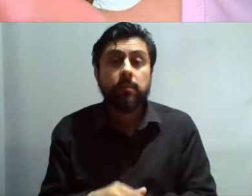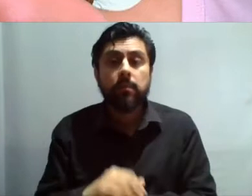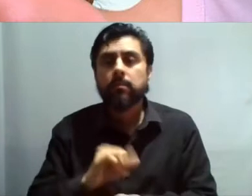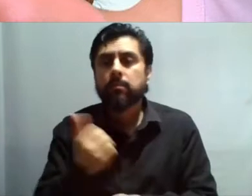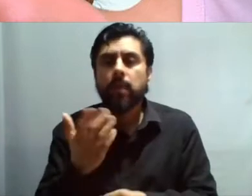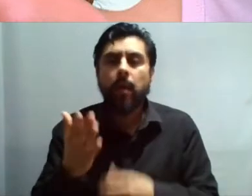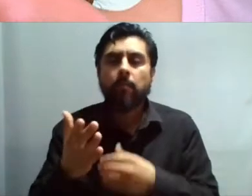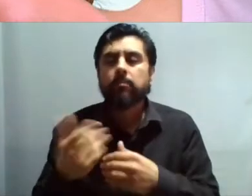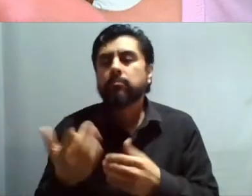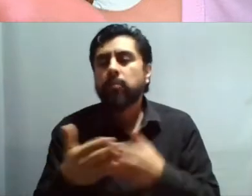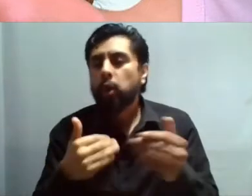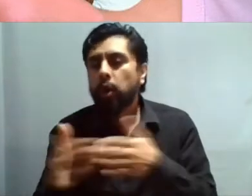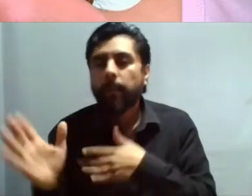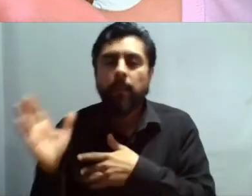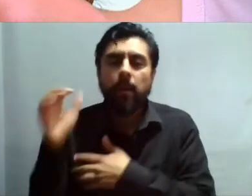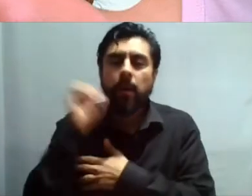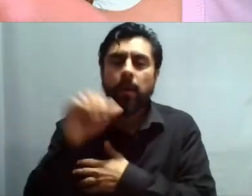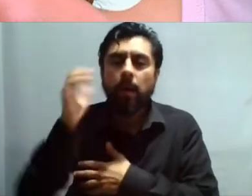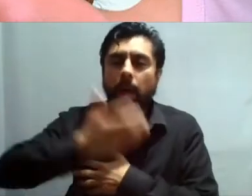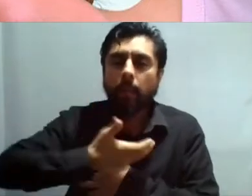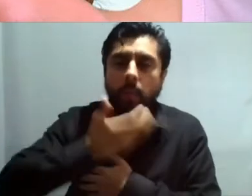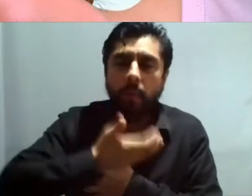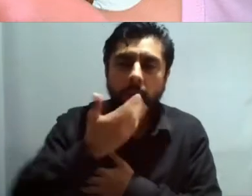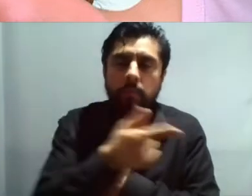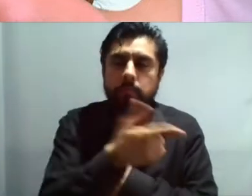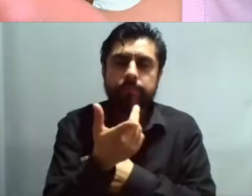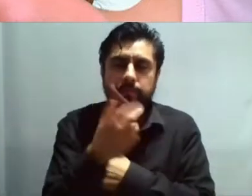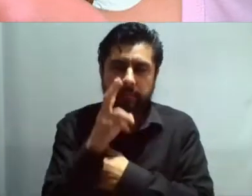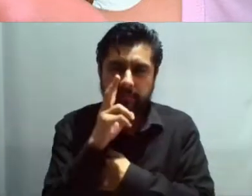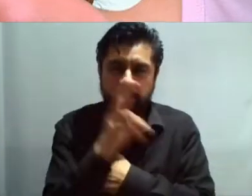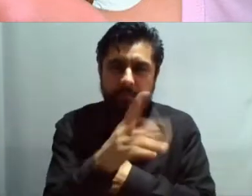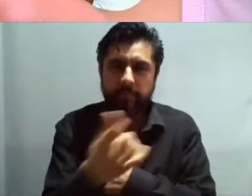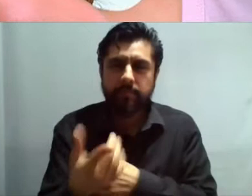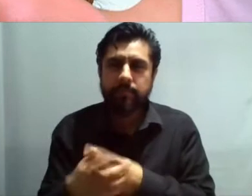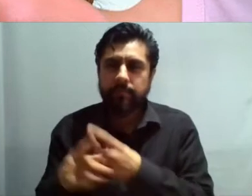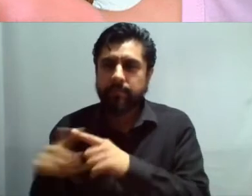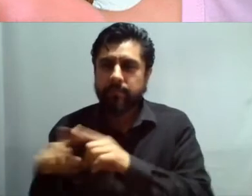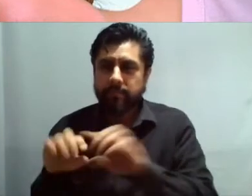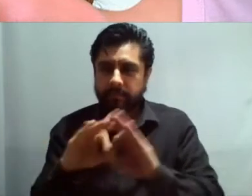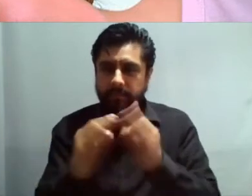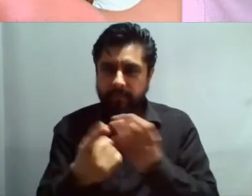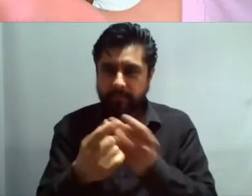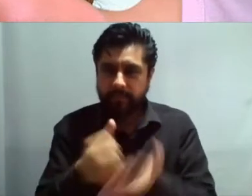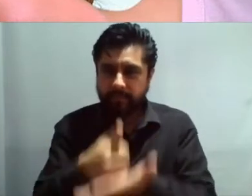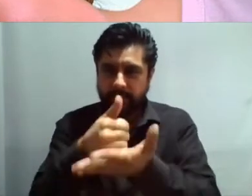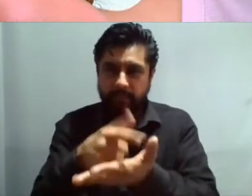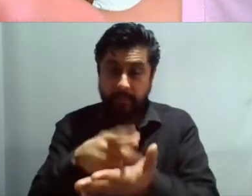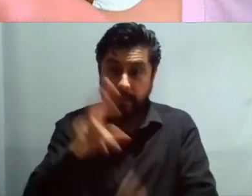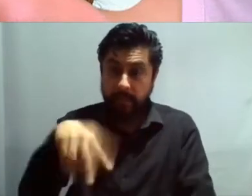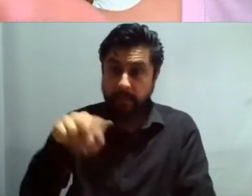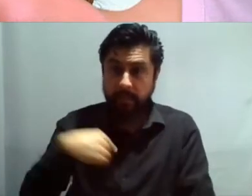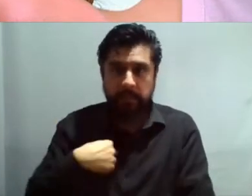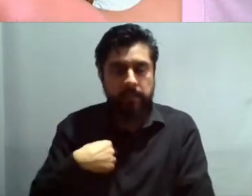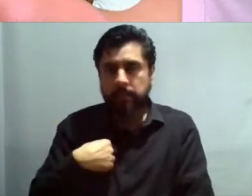sido muy común como un tipo de tratamiento alternativo, lo cual yo considero pues muy inadecuado, es